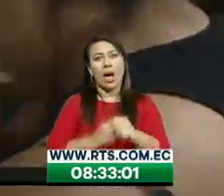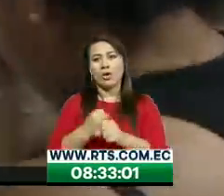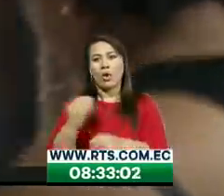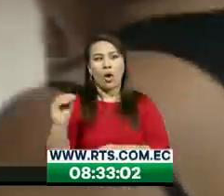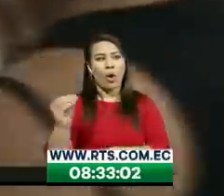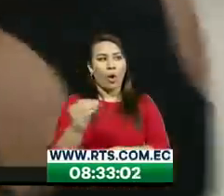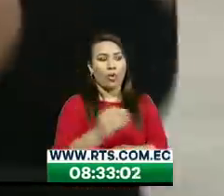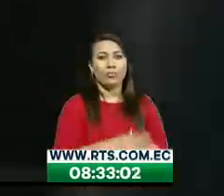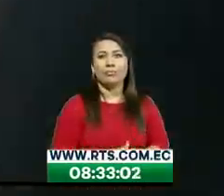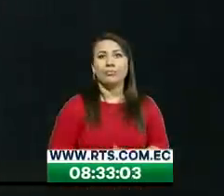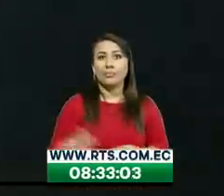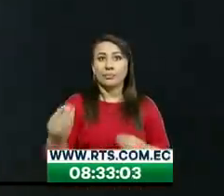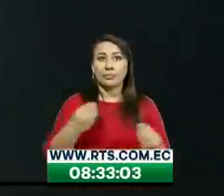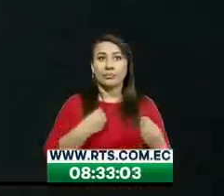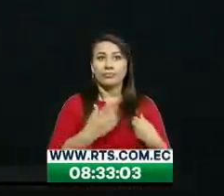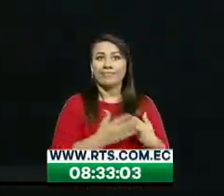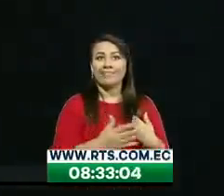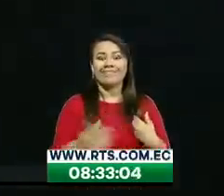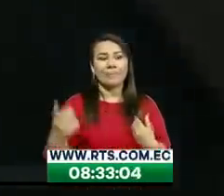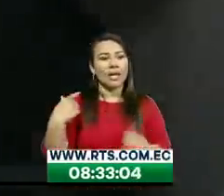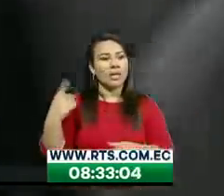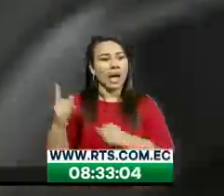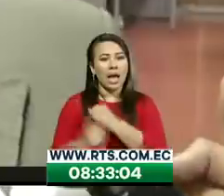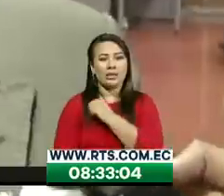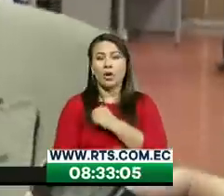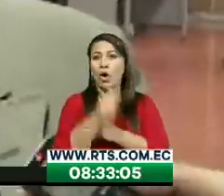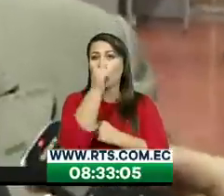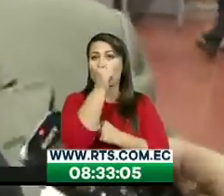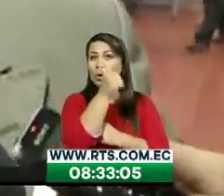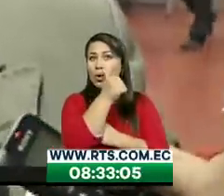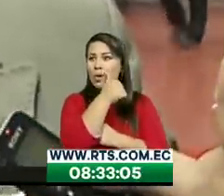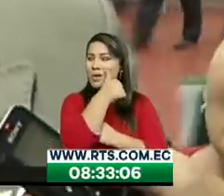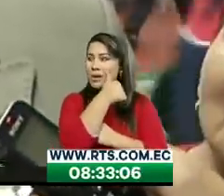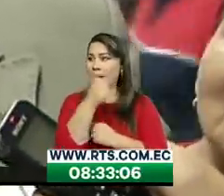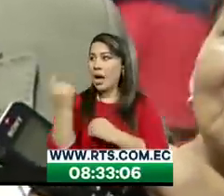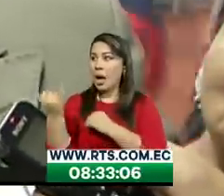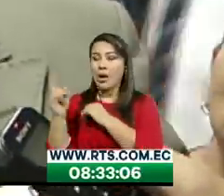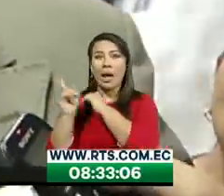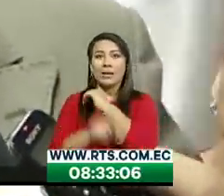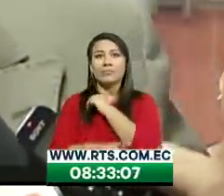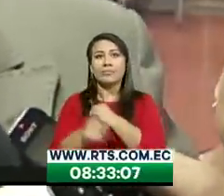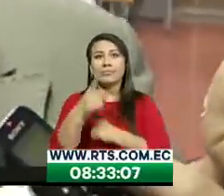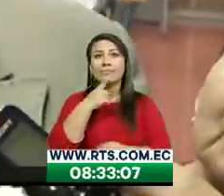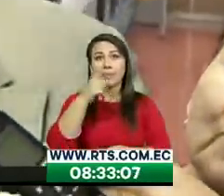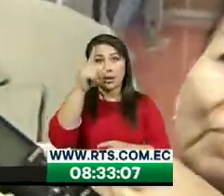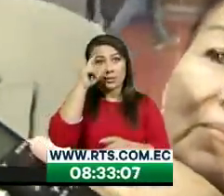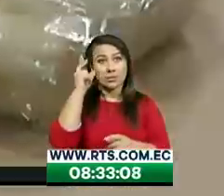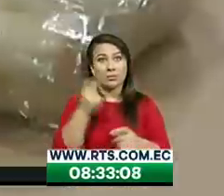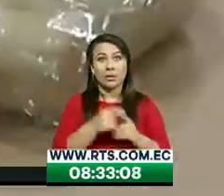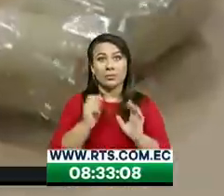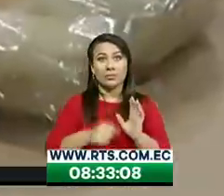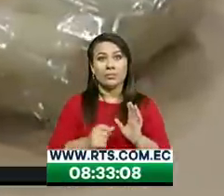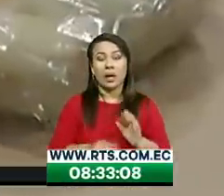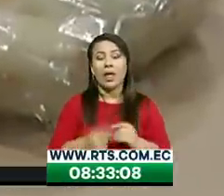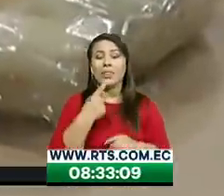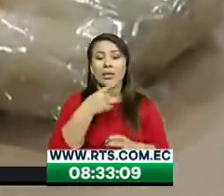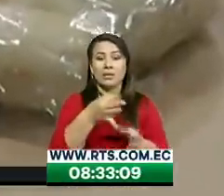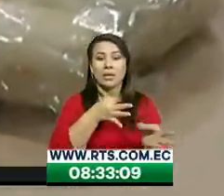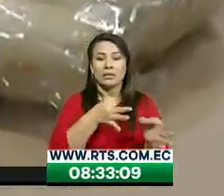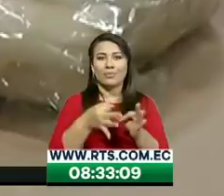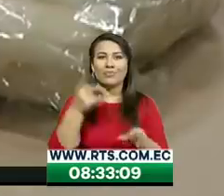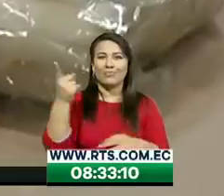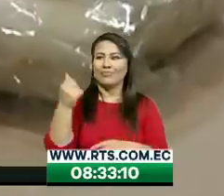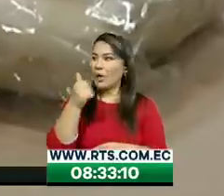para revisar cada detalle de los automotores que cuenten con el respectivo, la respectiva